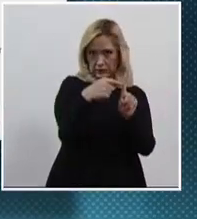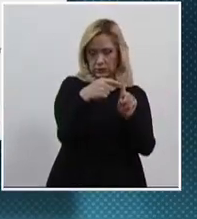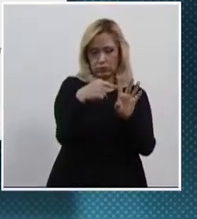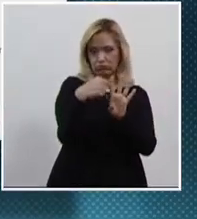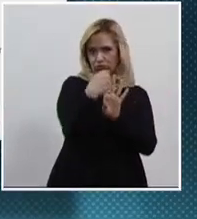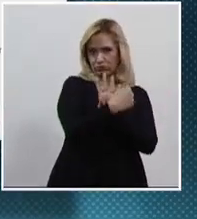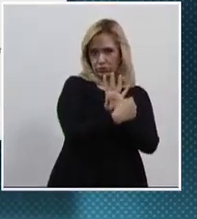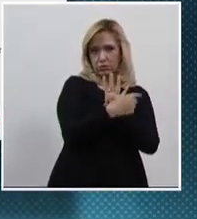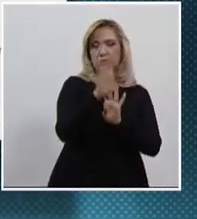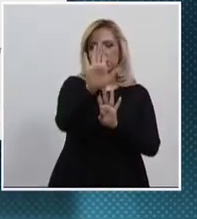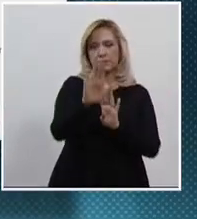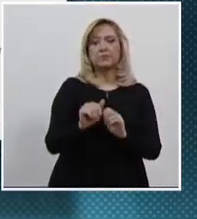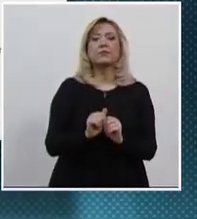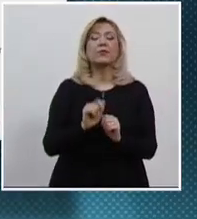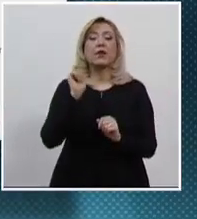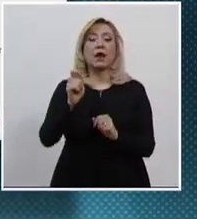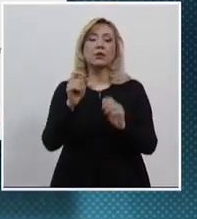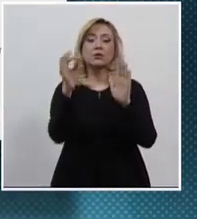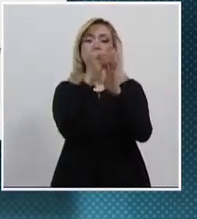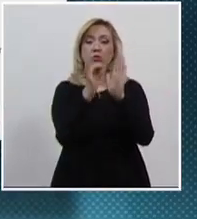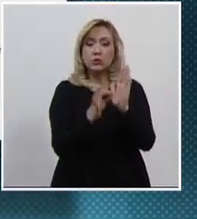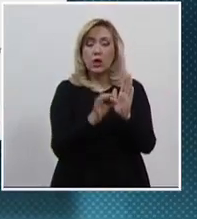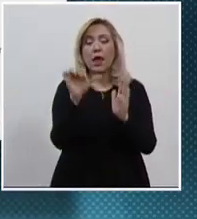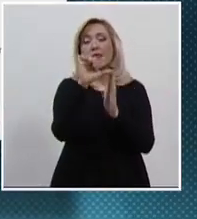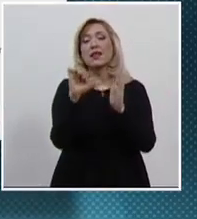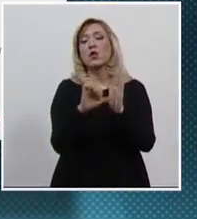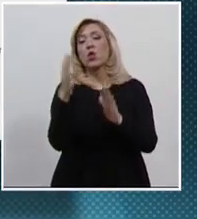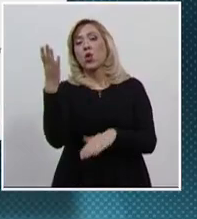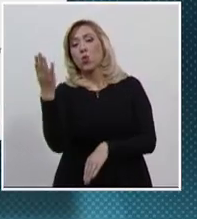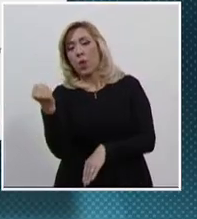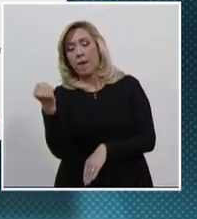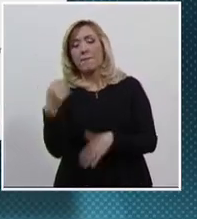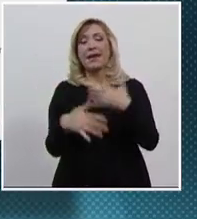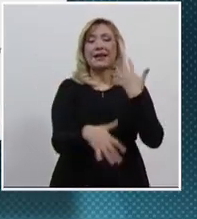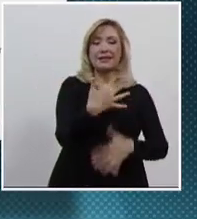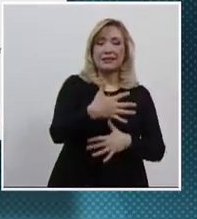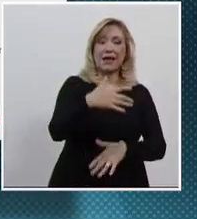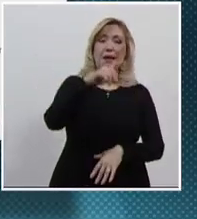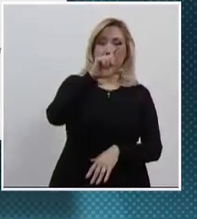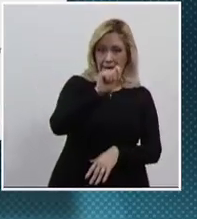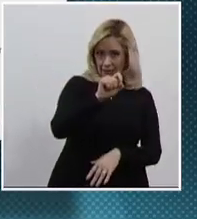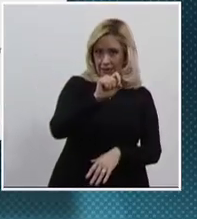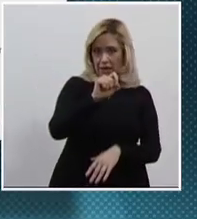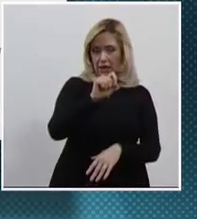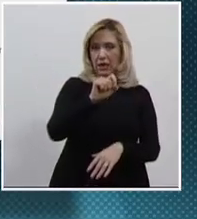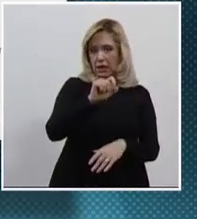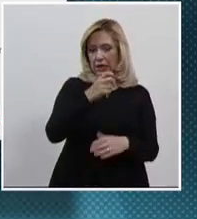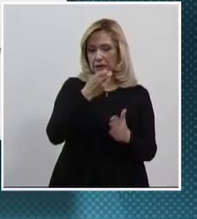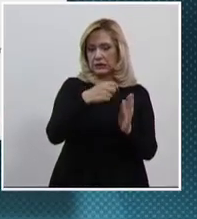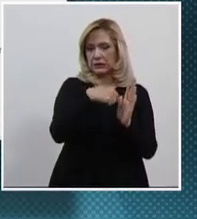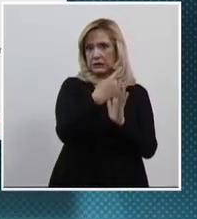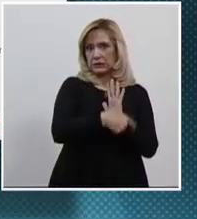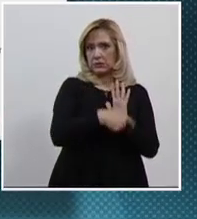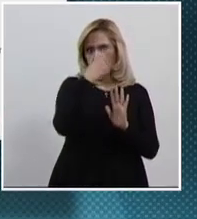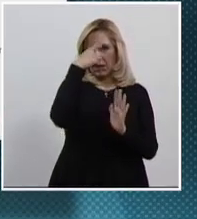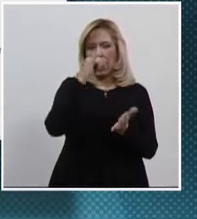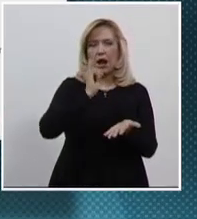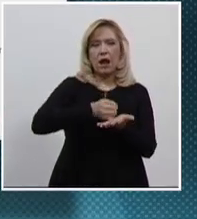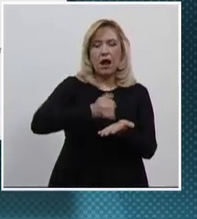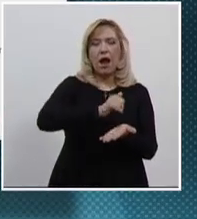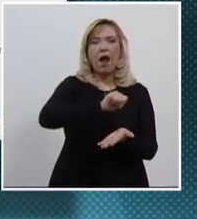que las distintas fracciones de los artículos 9, 15 y 20 de dicho impuesto que permiten a las personas